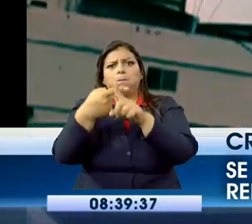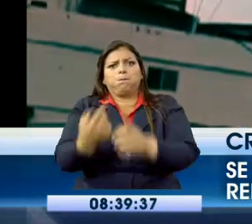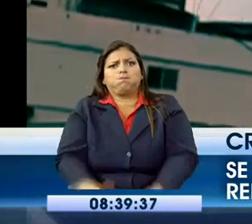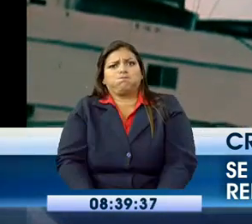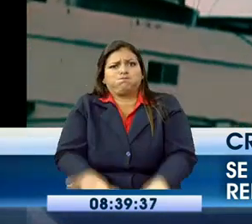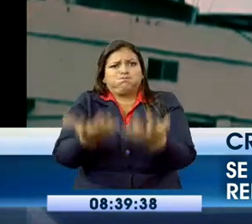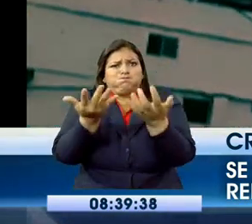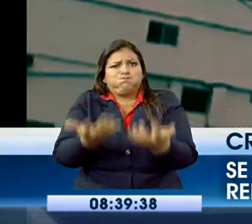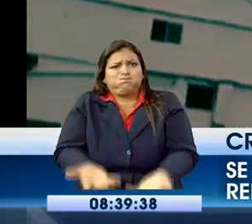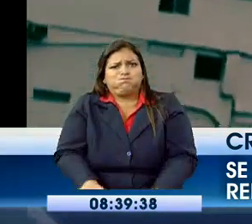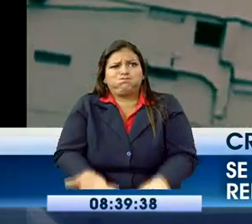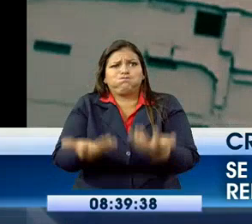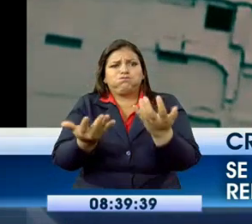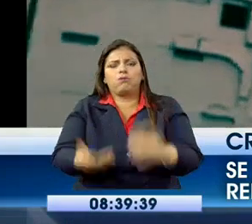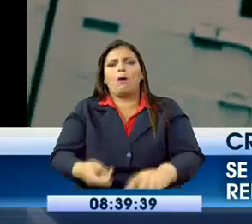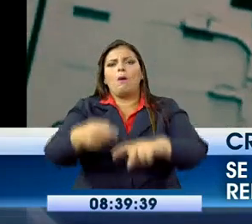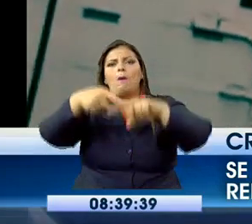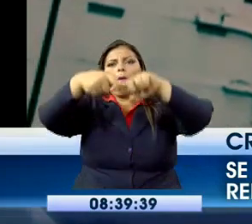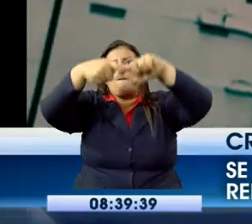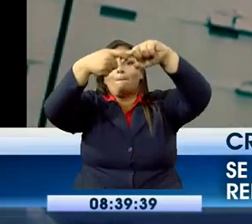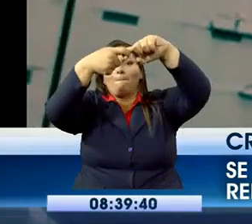la iglesia.